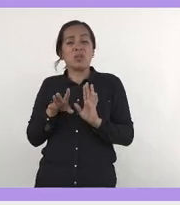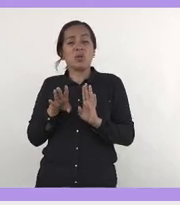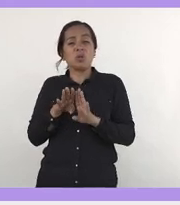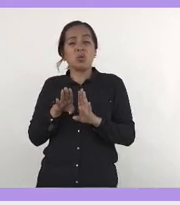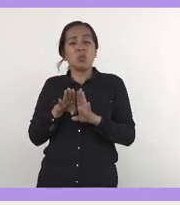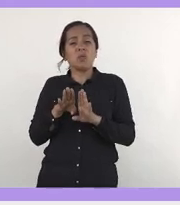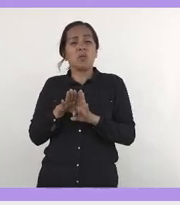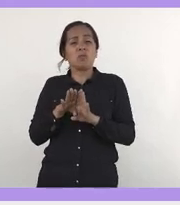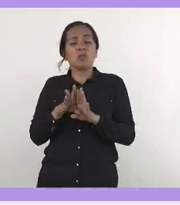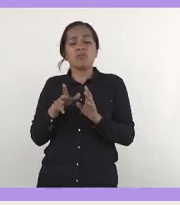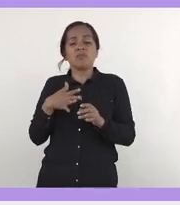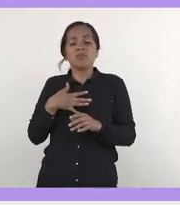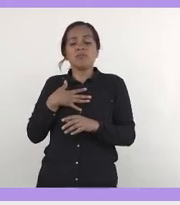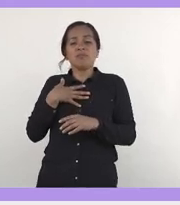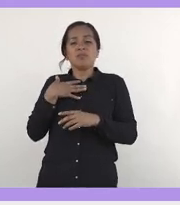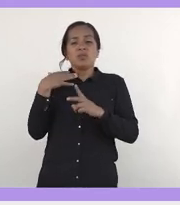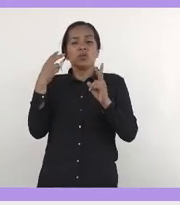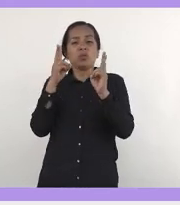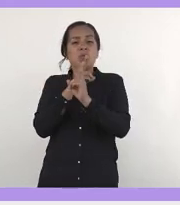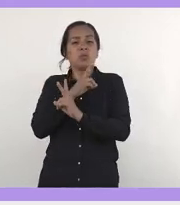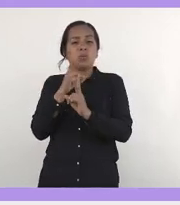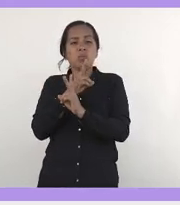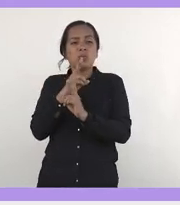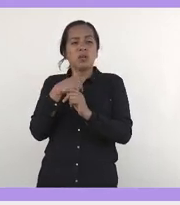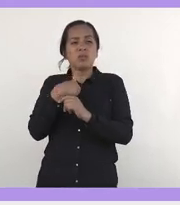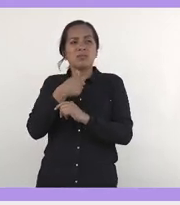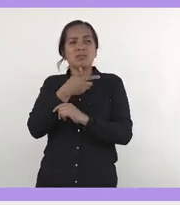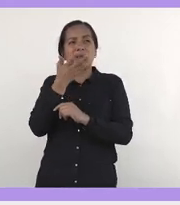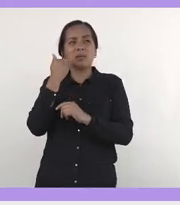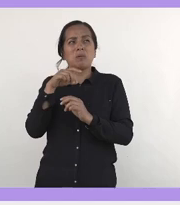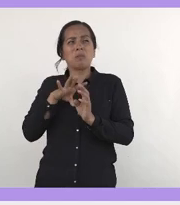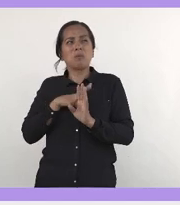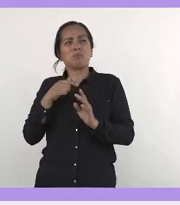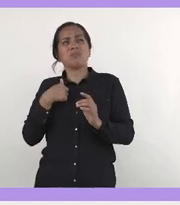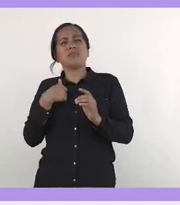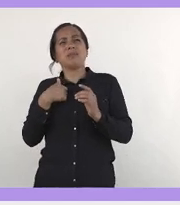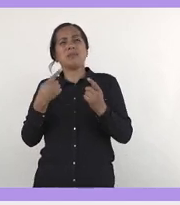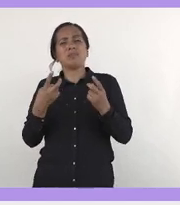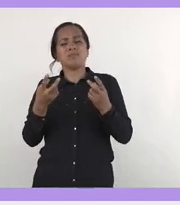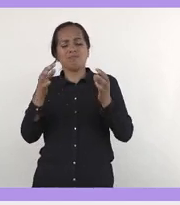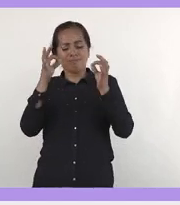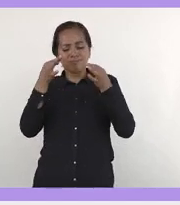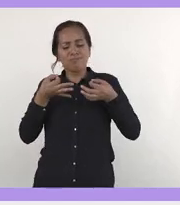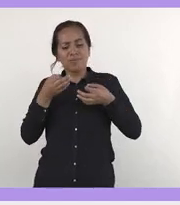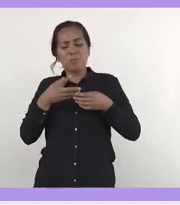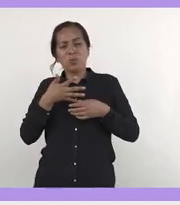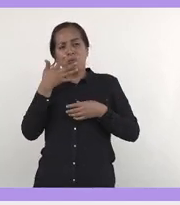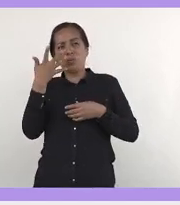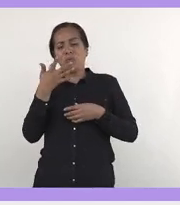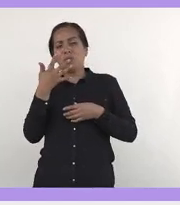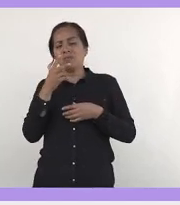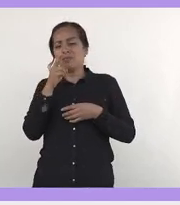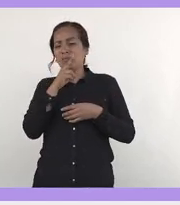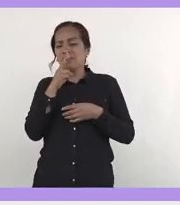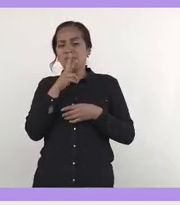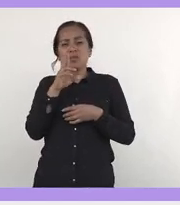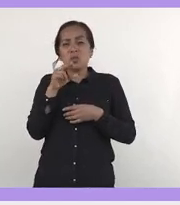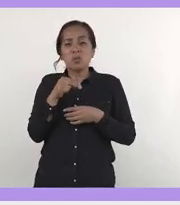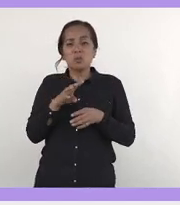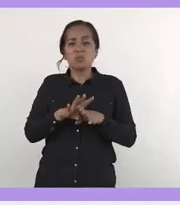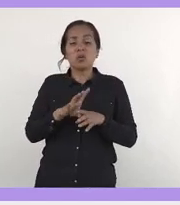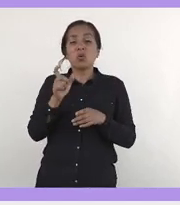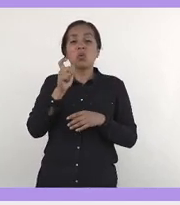no es como respirar O sea no somos conscientes de cuando respiramos y es un poco este en la invitación a que sean conscientes de cuando están hablando